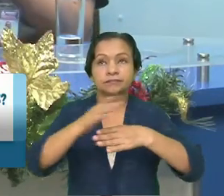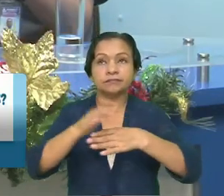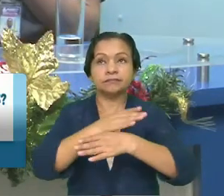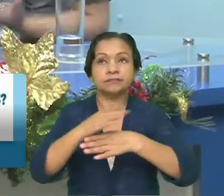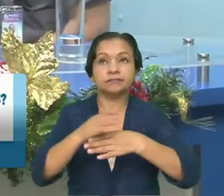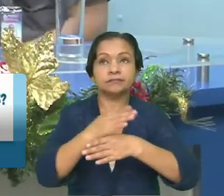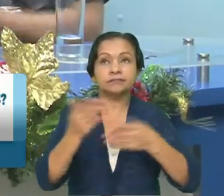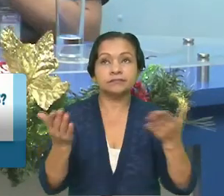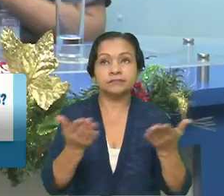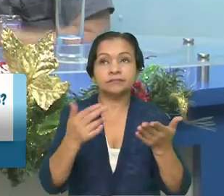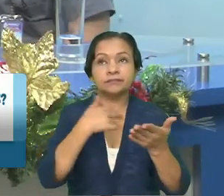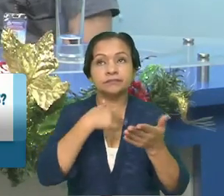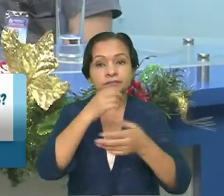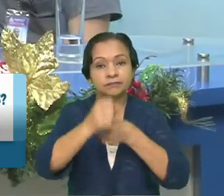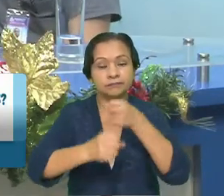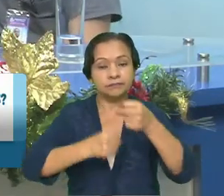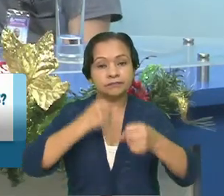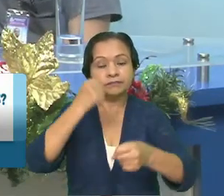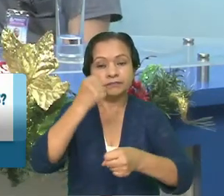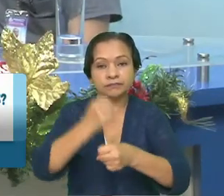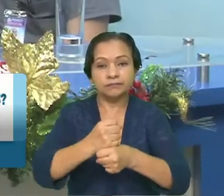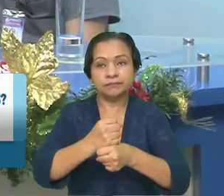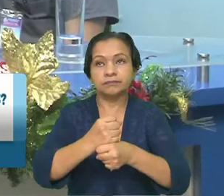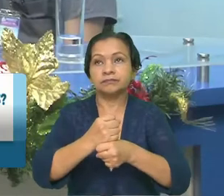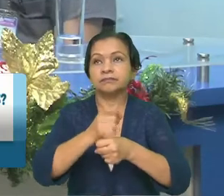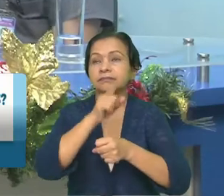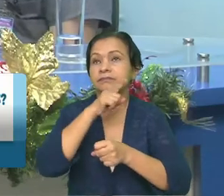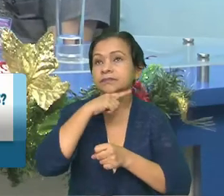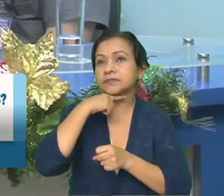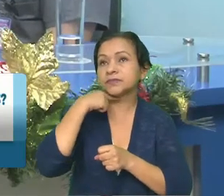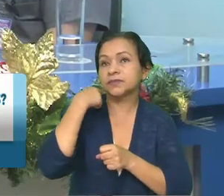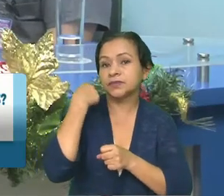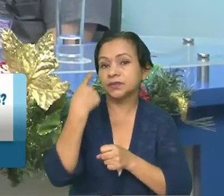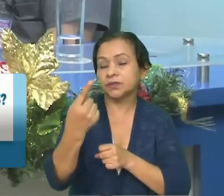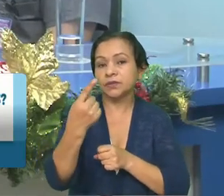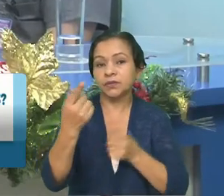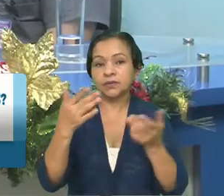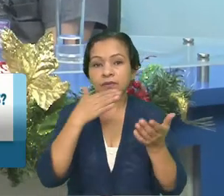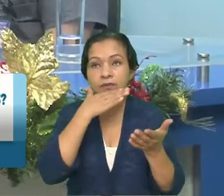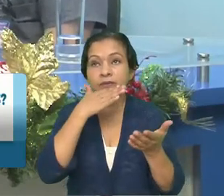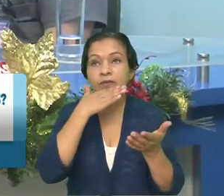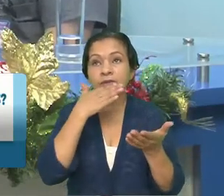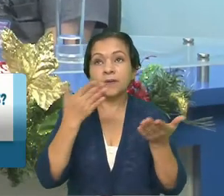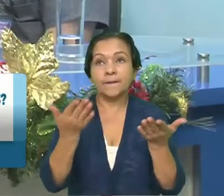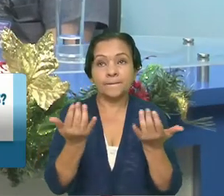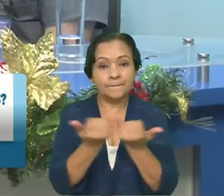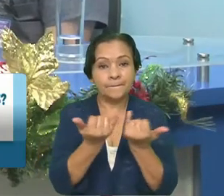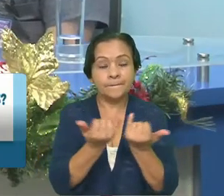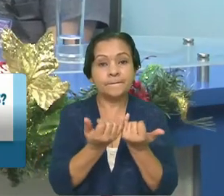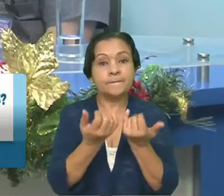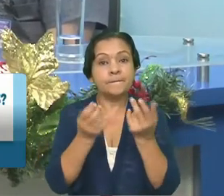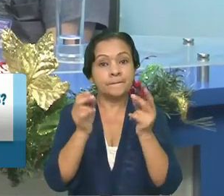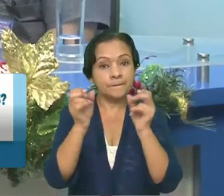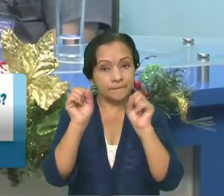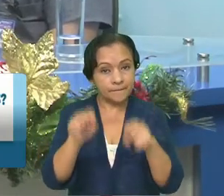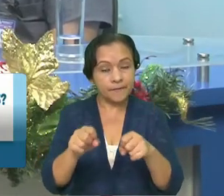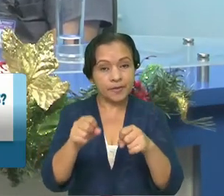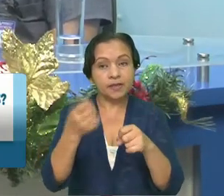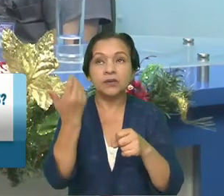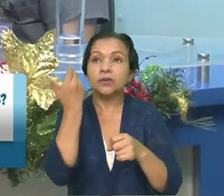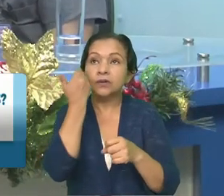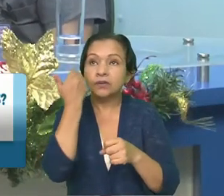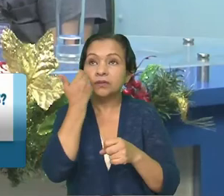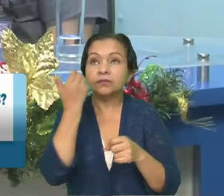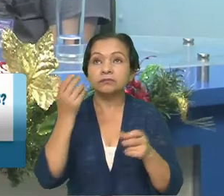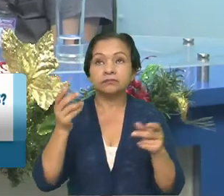infecciosos en un año, pues. Realmente es una complicación poco común, pero sí puede ser una